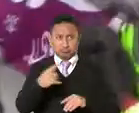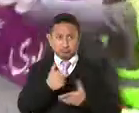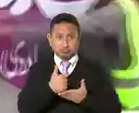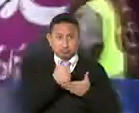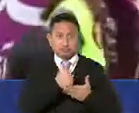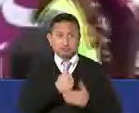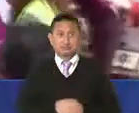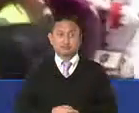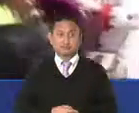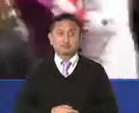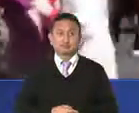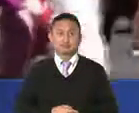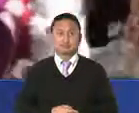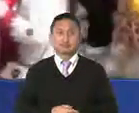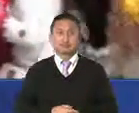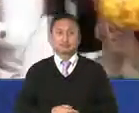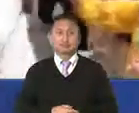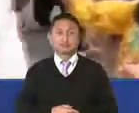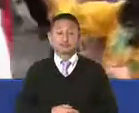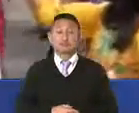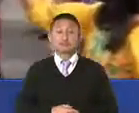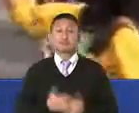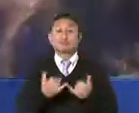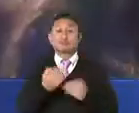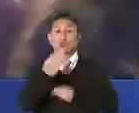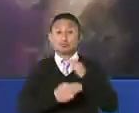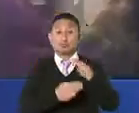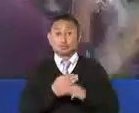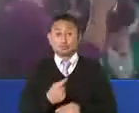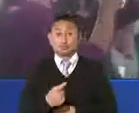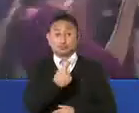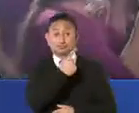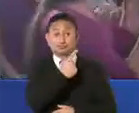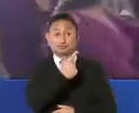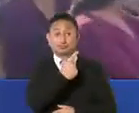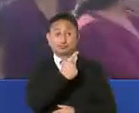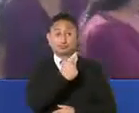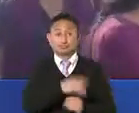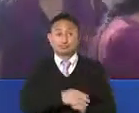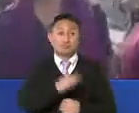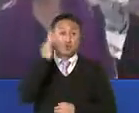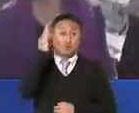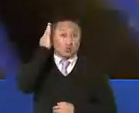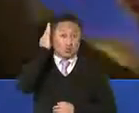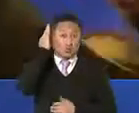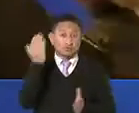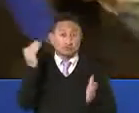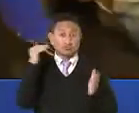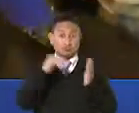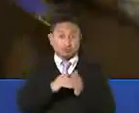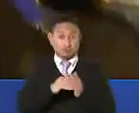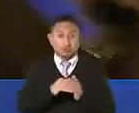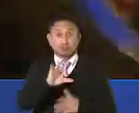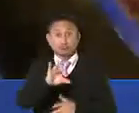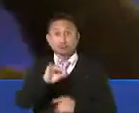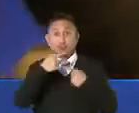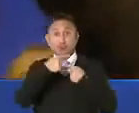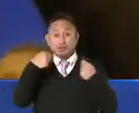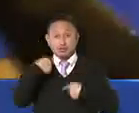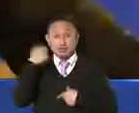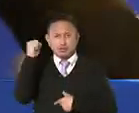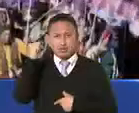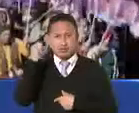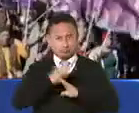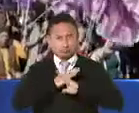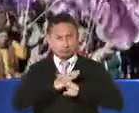las calles del mundo se vieron así repletas de mujeres que nuevamente 18 de marzo pidieron de sus derechos sean defendidos estas fueron